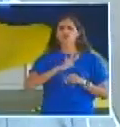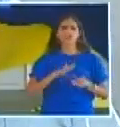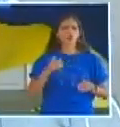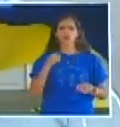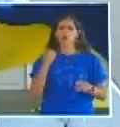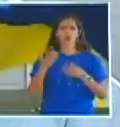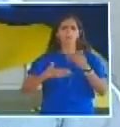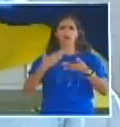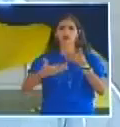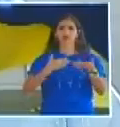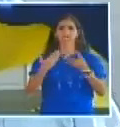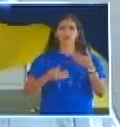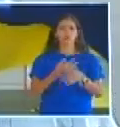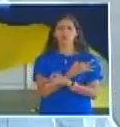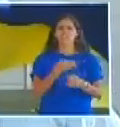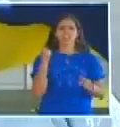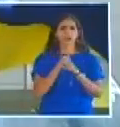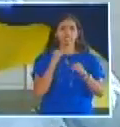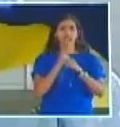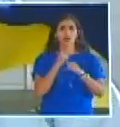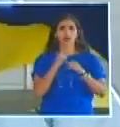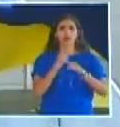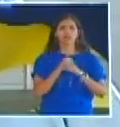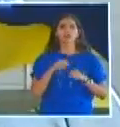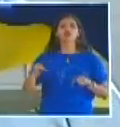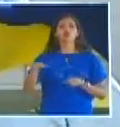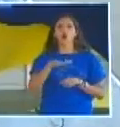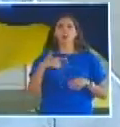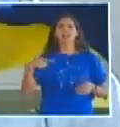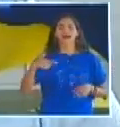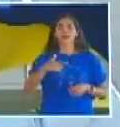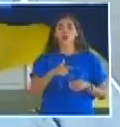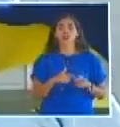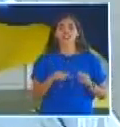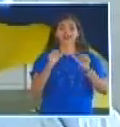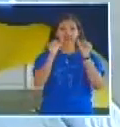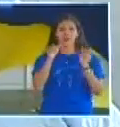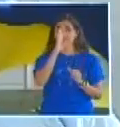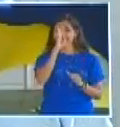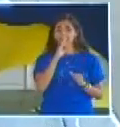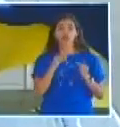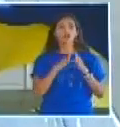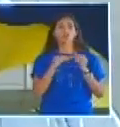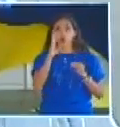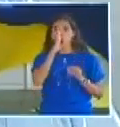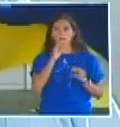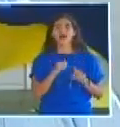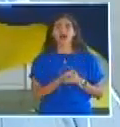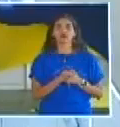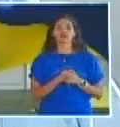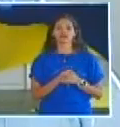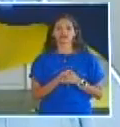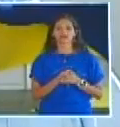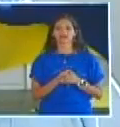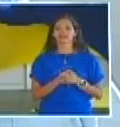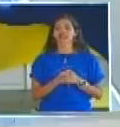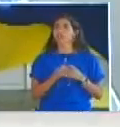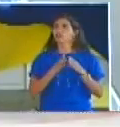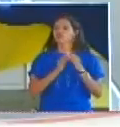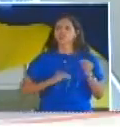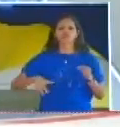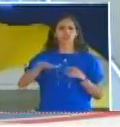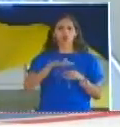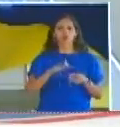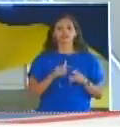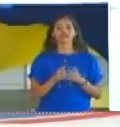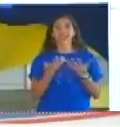petróleo de Venezuela perfectamente elaborando. Todo el transporte, el sistema bancario, todos los bancos laboraron, el comercio, todo en general,